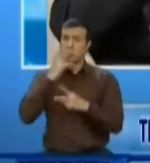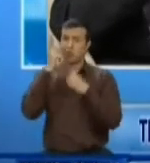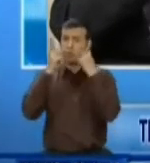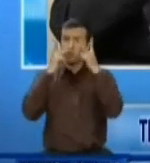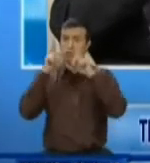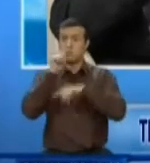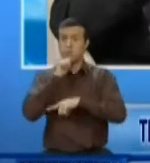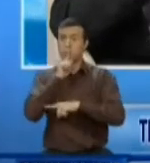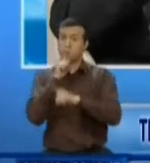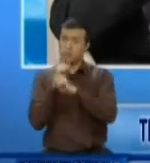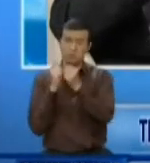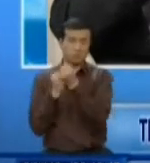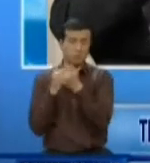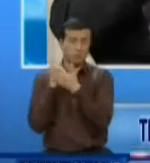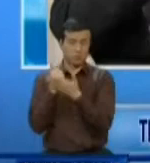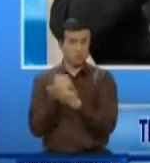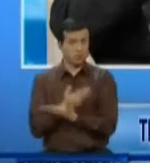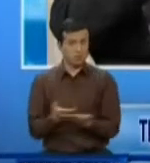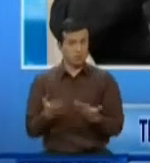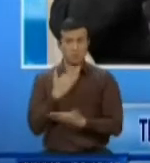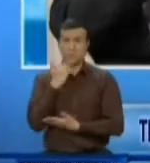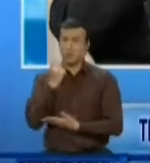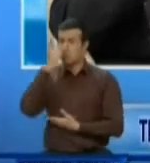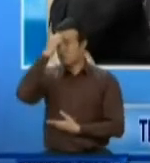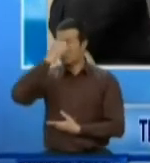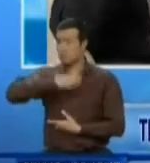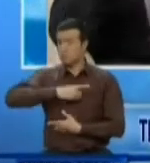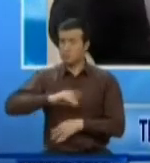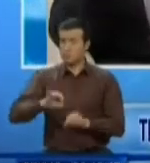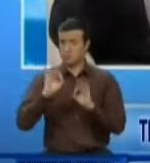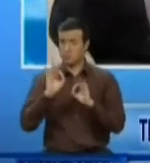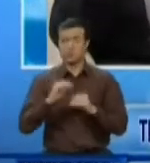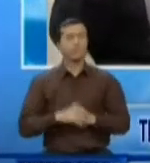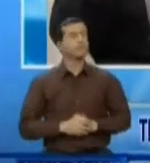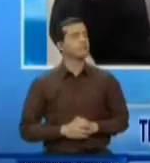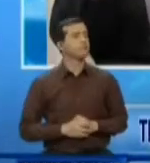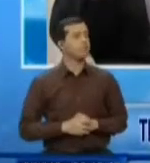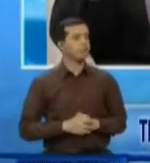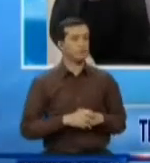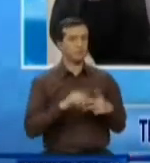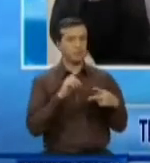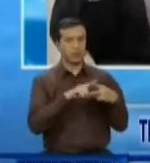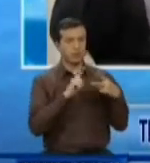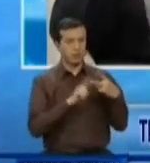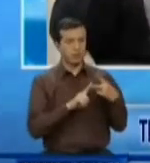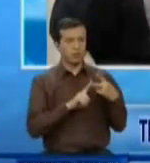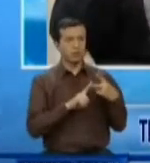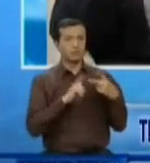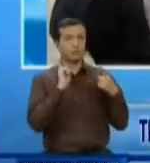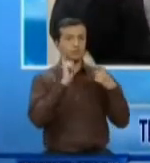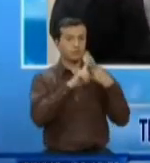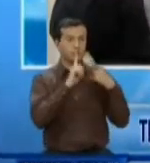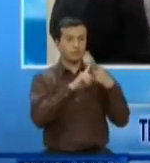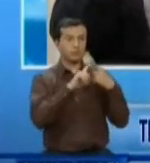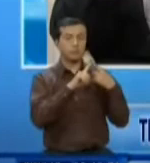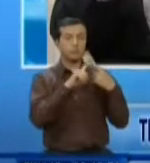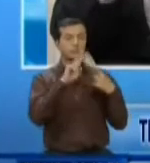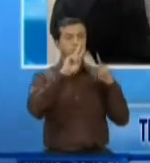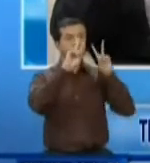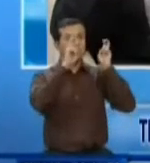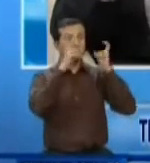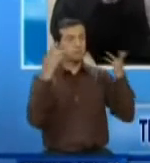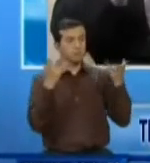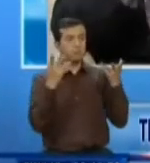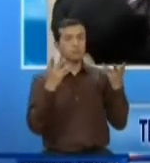puede aportar también a la mejor toma de decisiones vamos por parte entonces francisco voy al primer punto en cuanto al